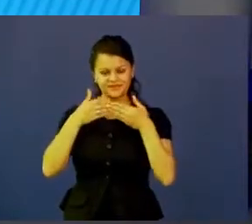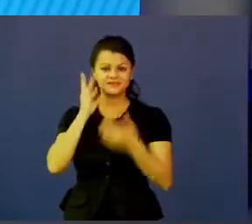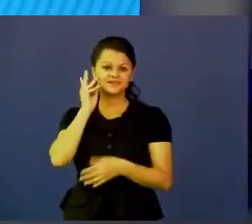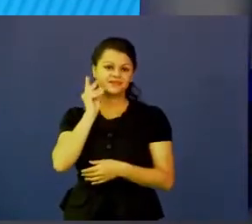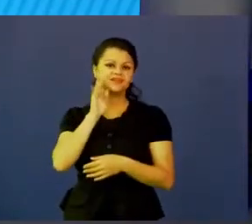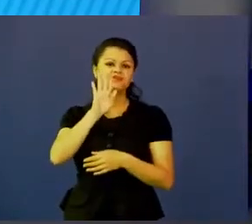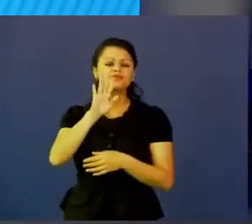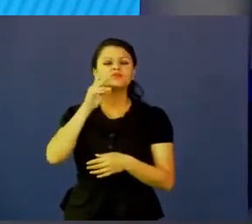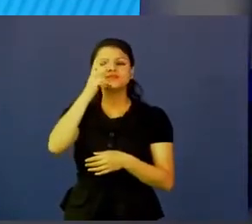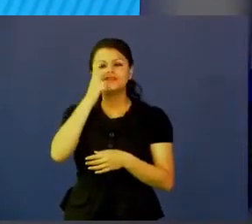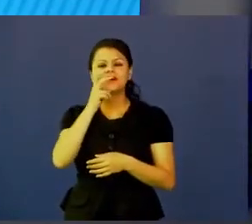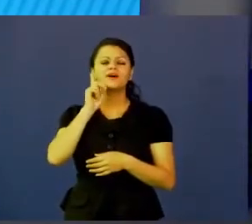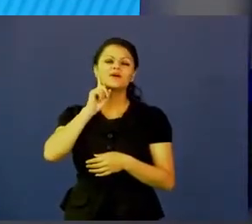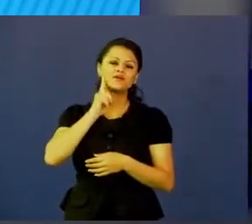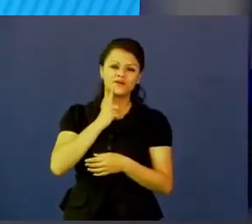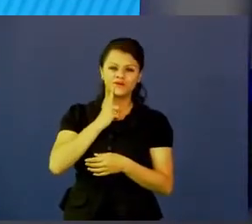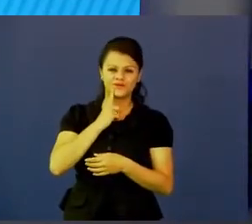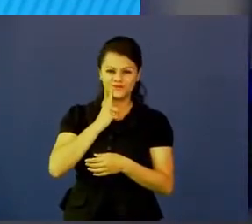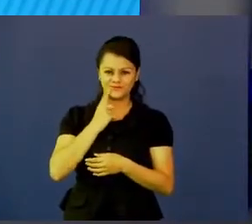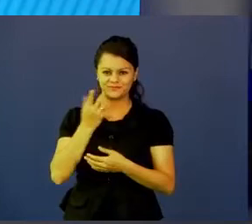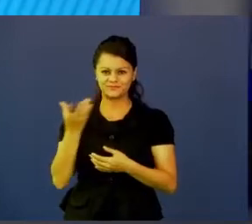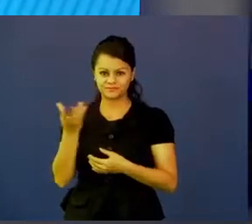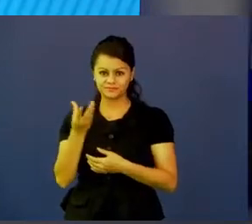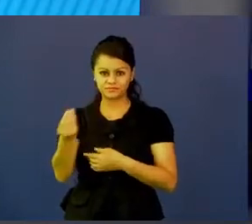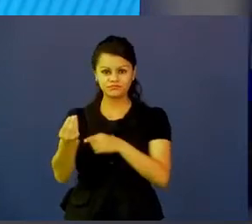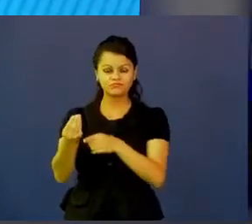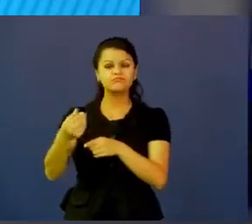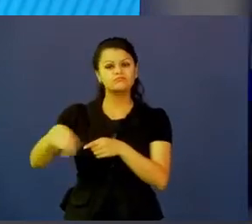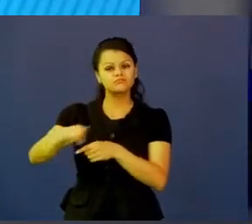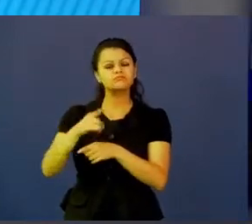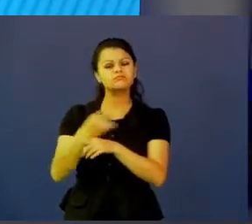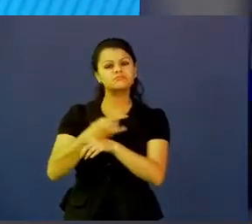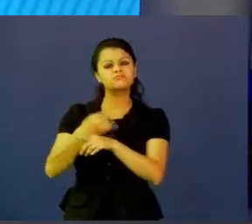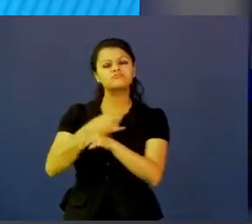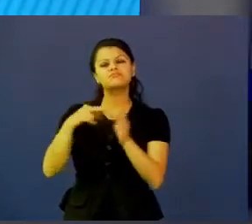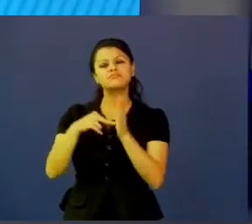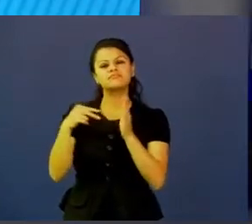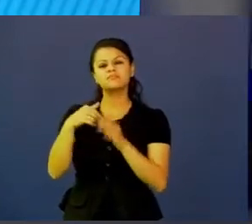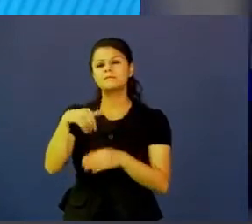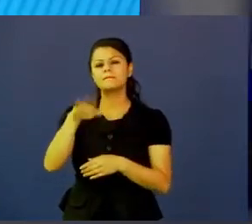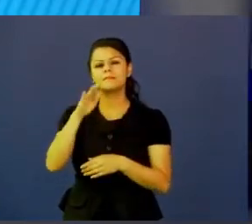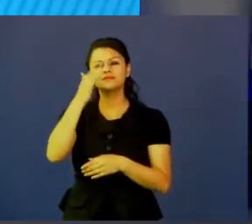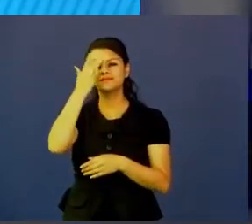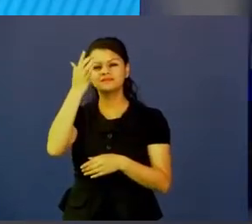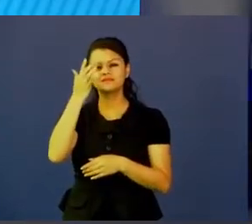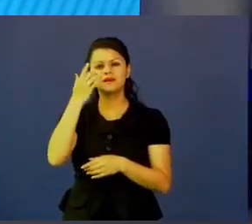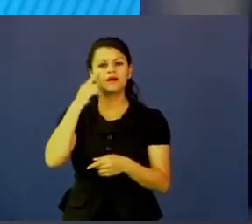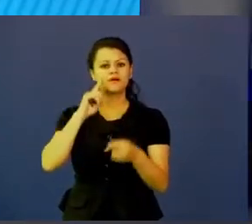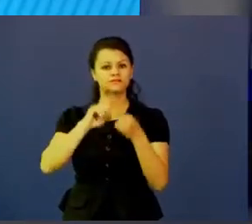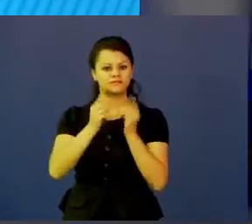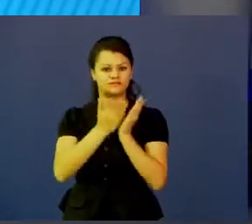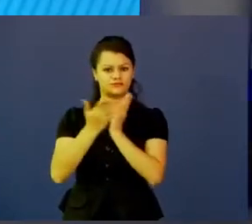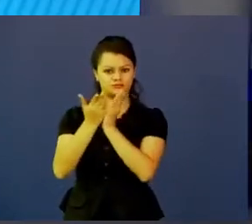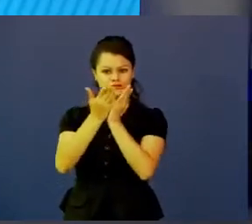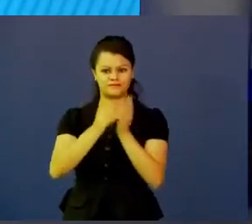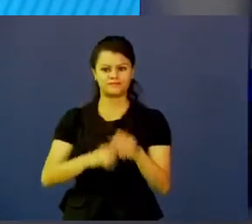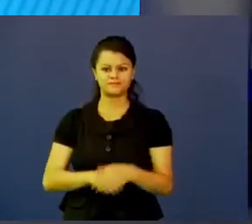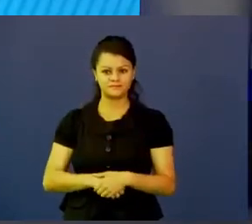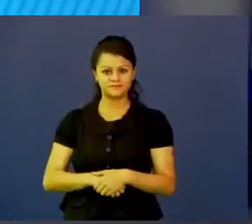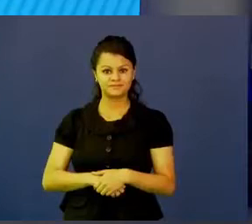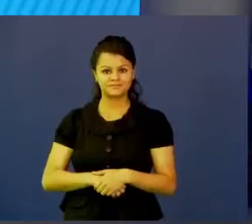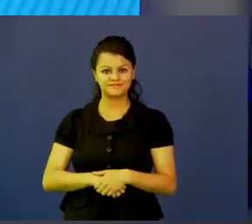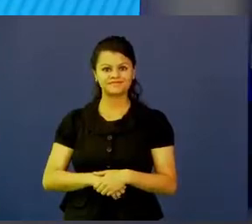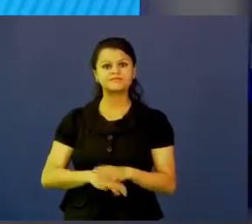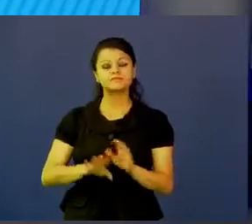sensorial, las personas ciegas y sordas, usan la tecnología sobre todo para estudiar. En cambio, el resto de